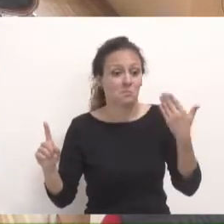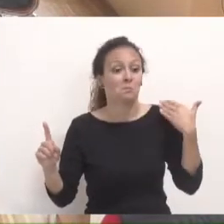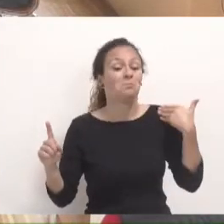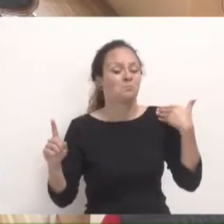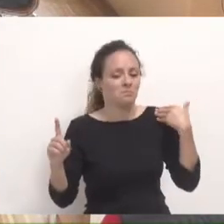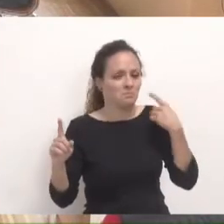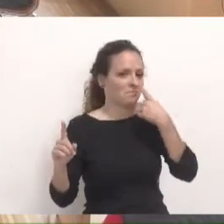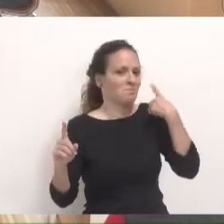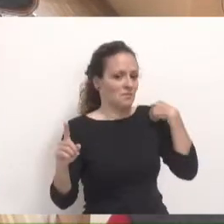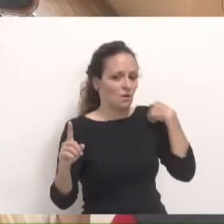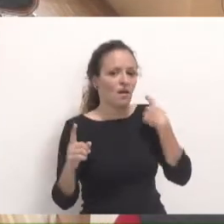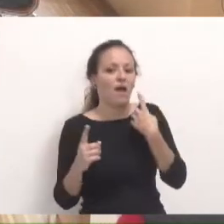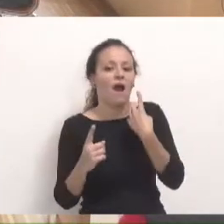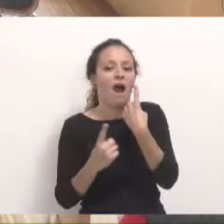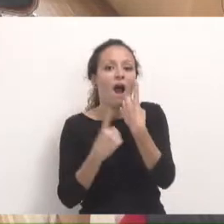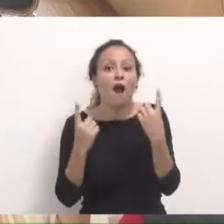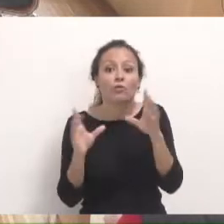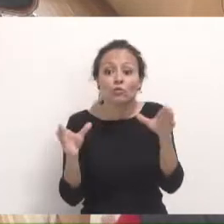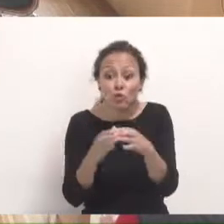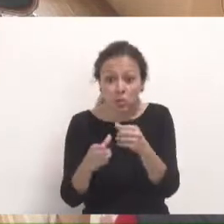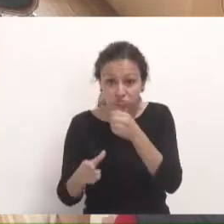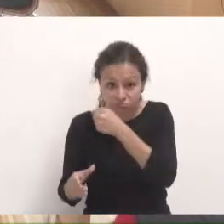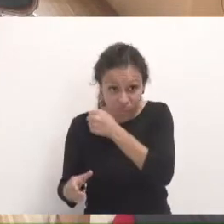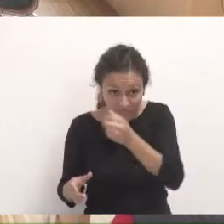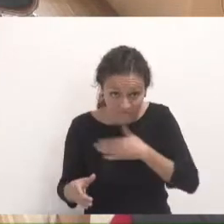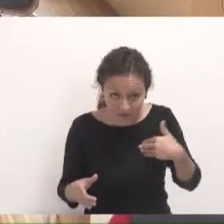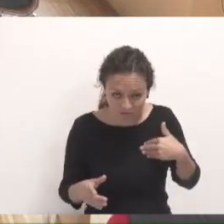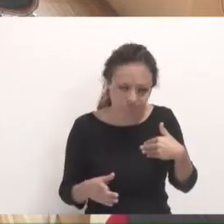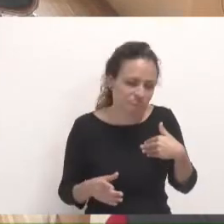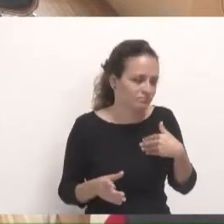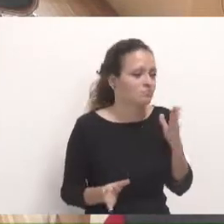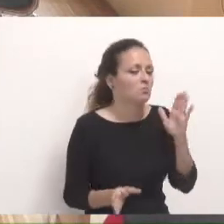Se somete a votación. Comienza la votación.